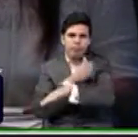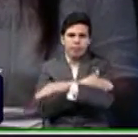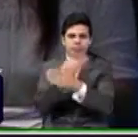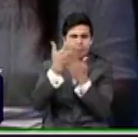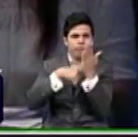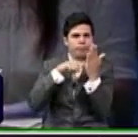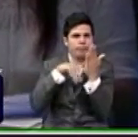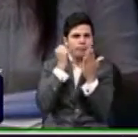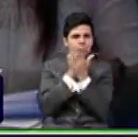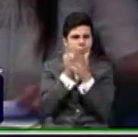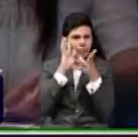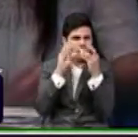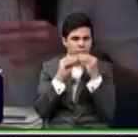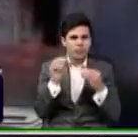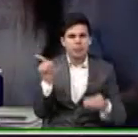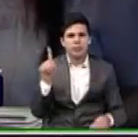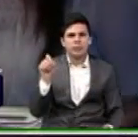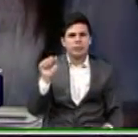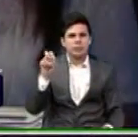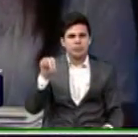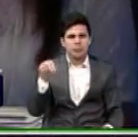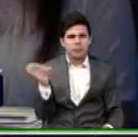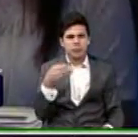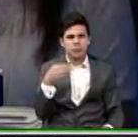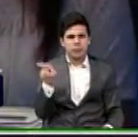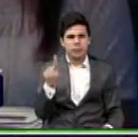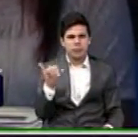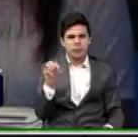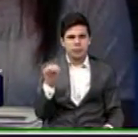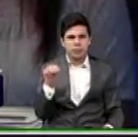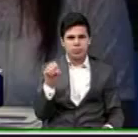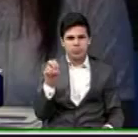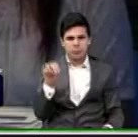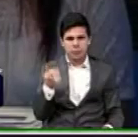Simón, estaban relacionadas con un estudio de la Universidad Nacional.